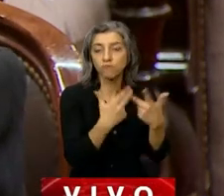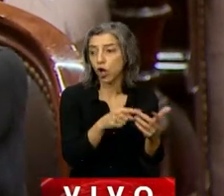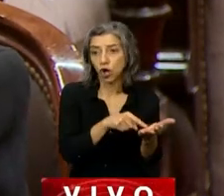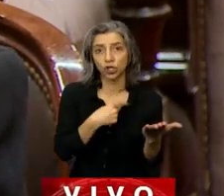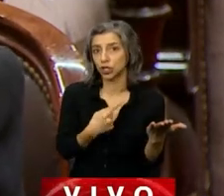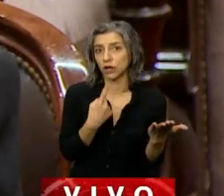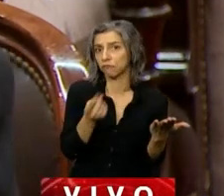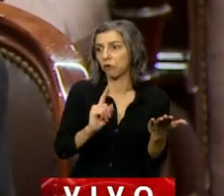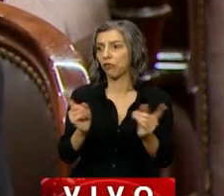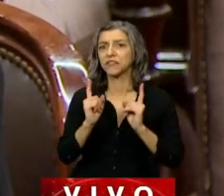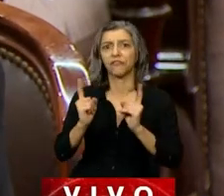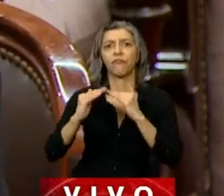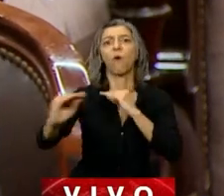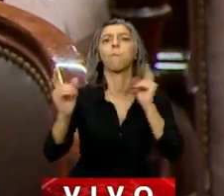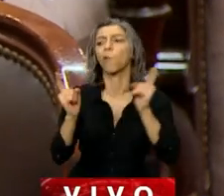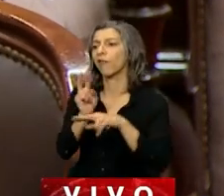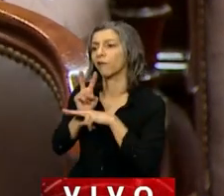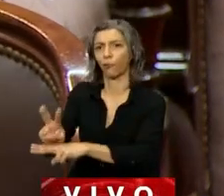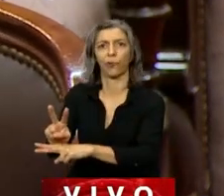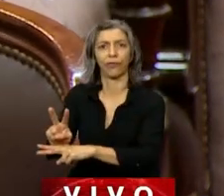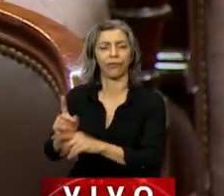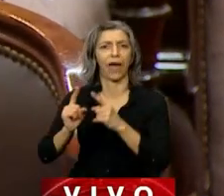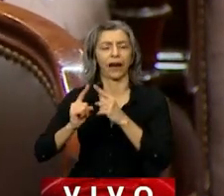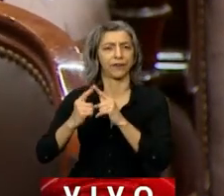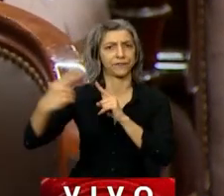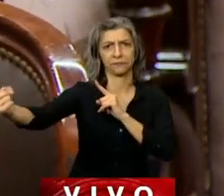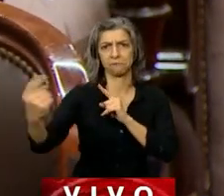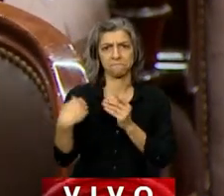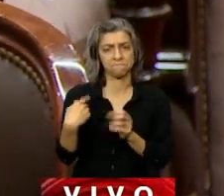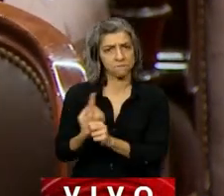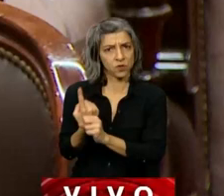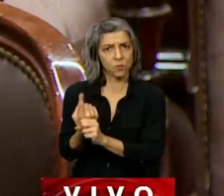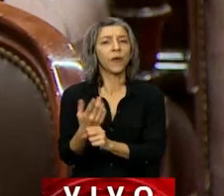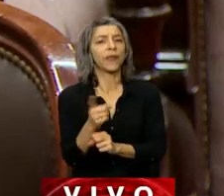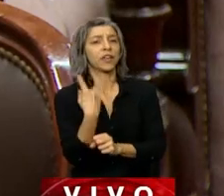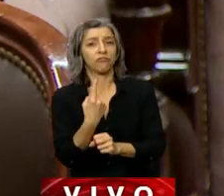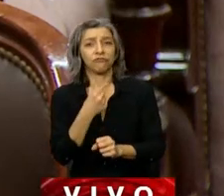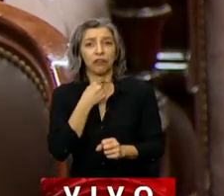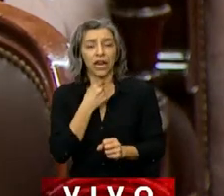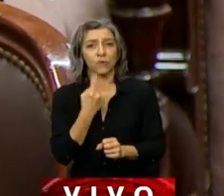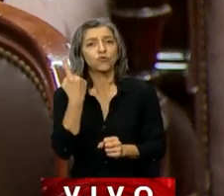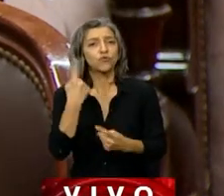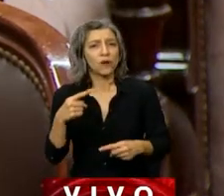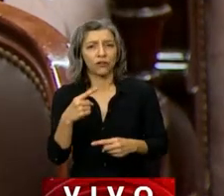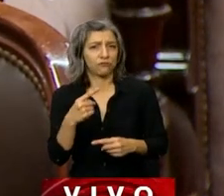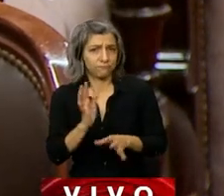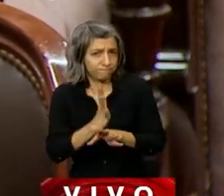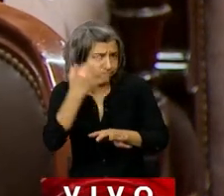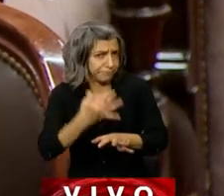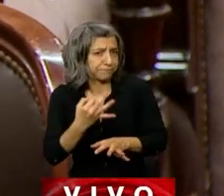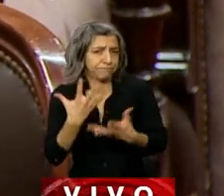que abrace el manejo sostenible. Y nos referimos puntualmente a algo insólito,